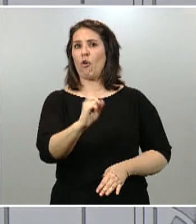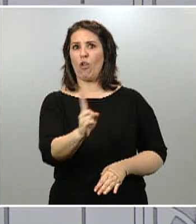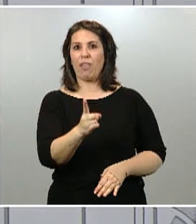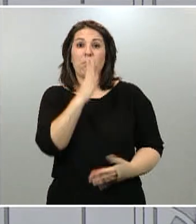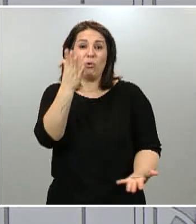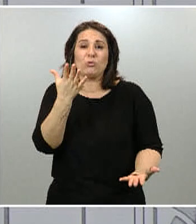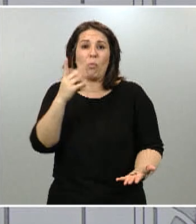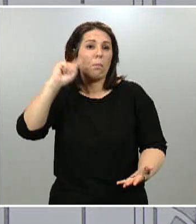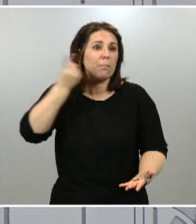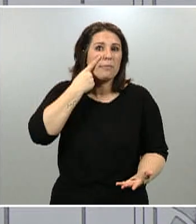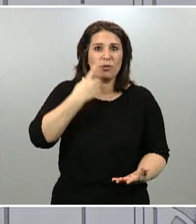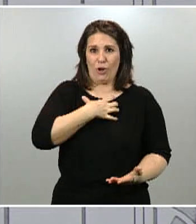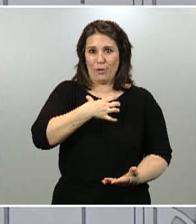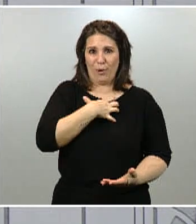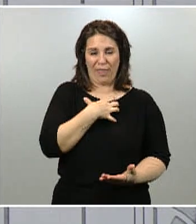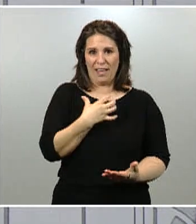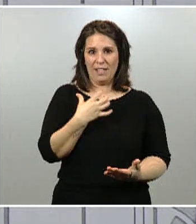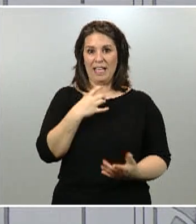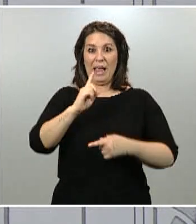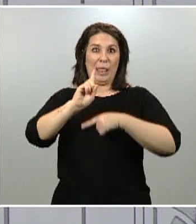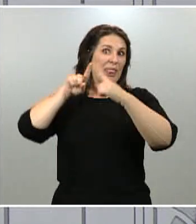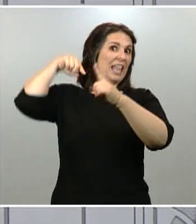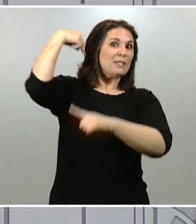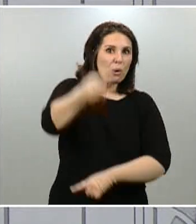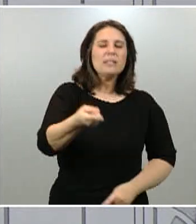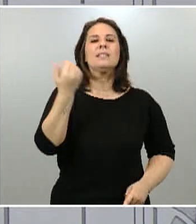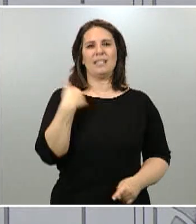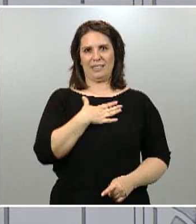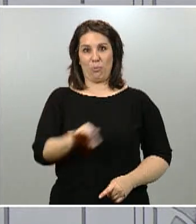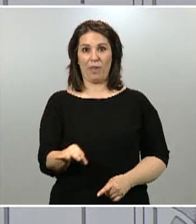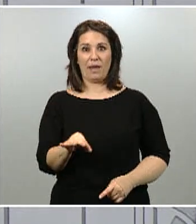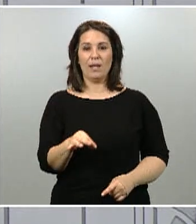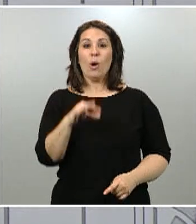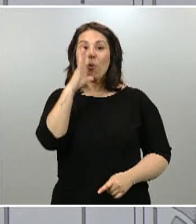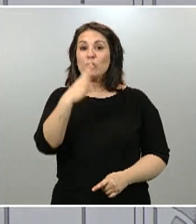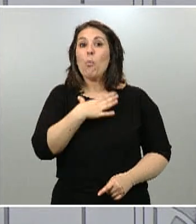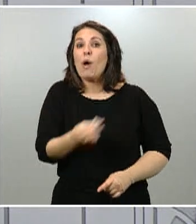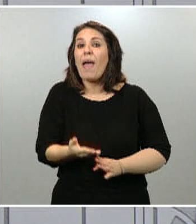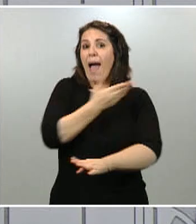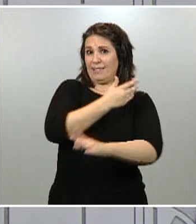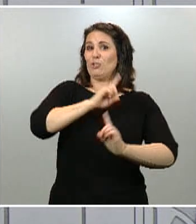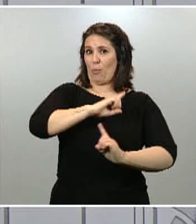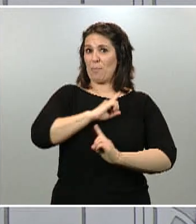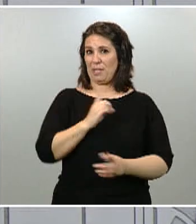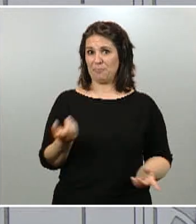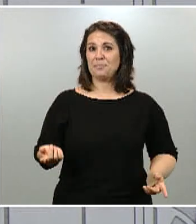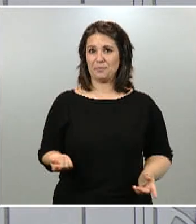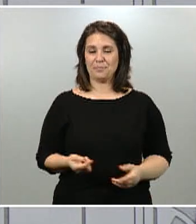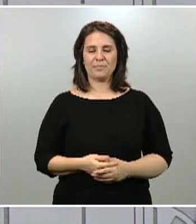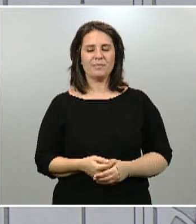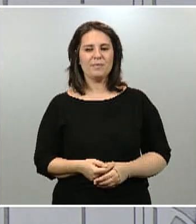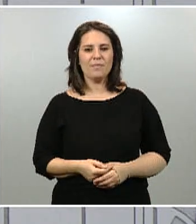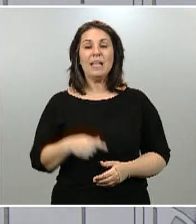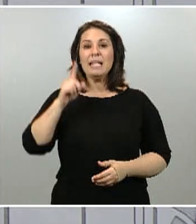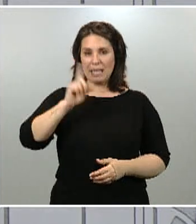identificarlo. Es a posteriori cuando se pueden hacer estas cosas. Entonces sabemos que el virus circulaba en China desde antes y sabemos